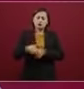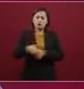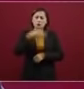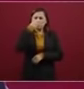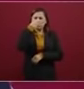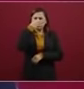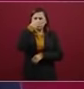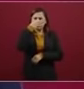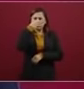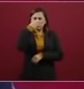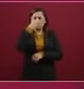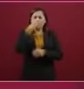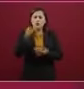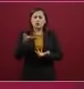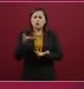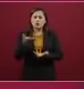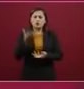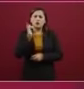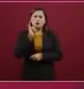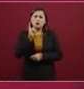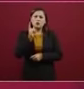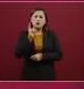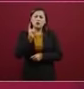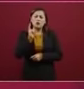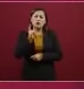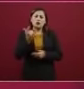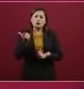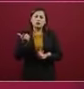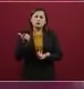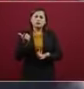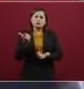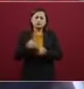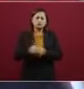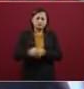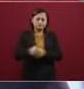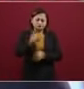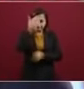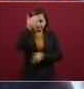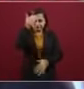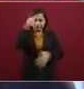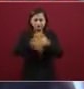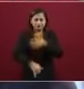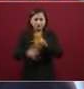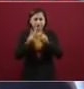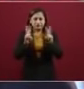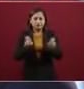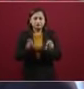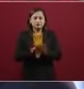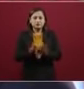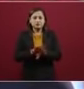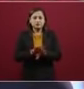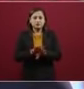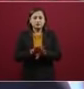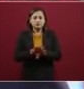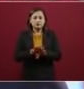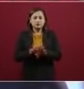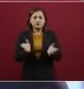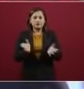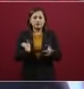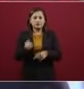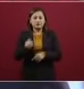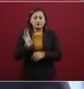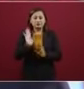tener ya pues el conocimiento que creo que tienen muchas, es más, muchos de ustedes creo que conocen mucho